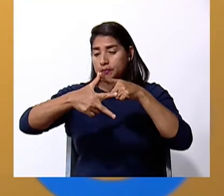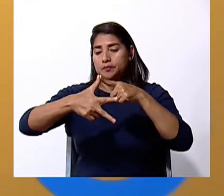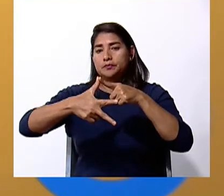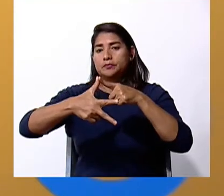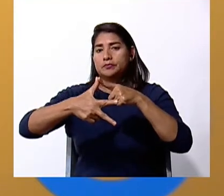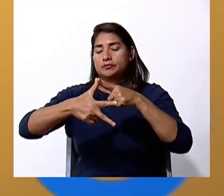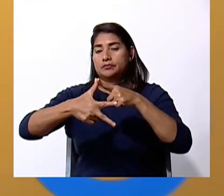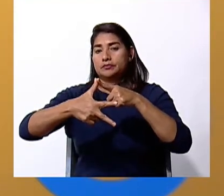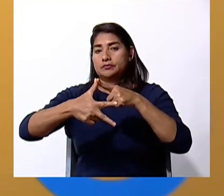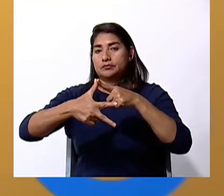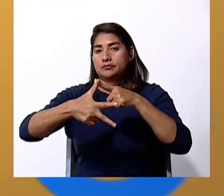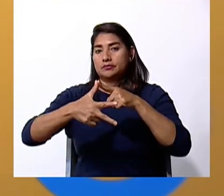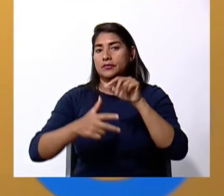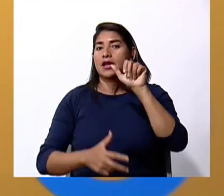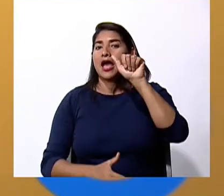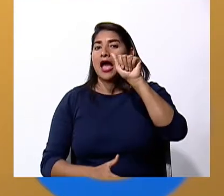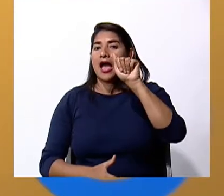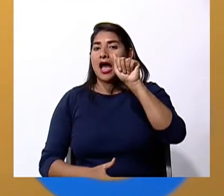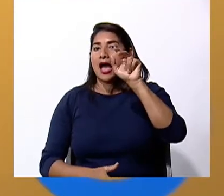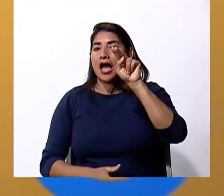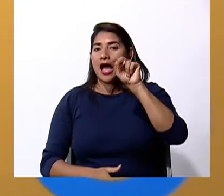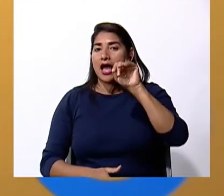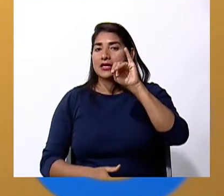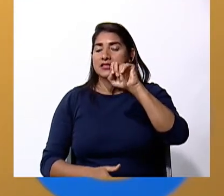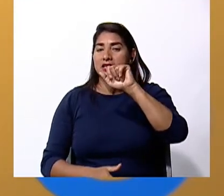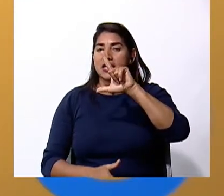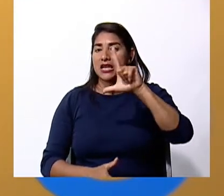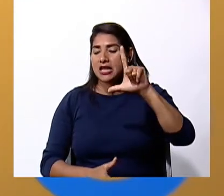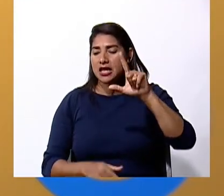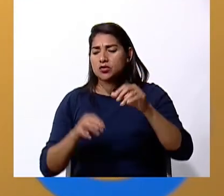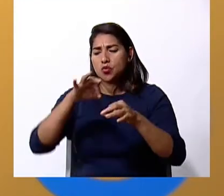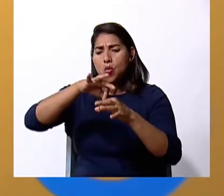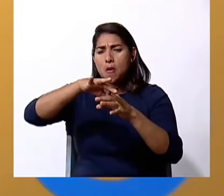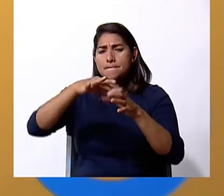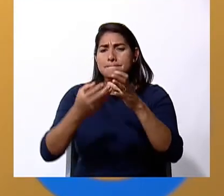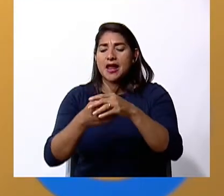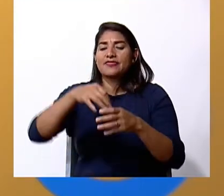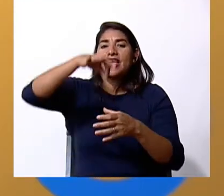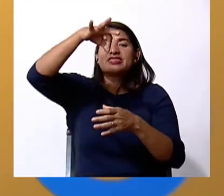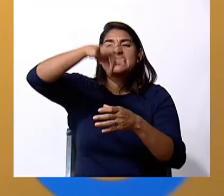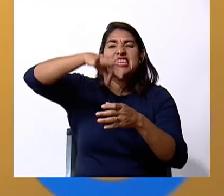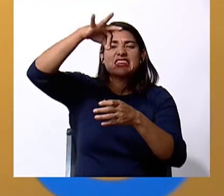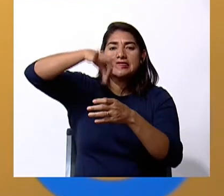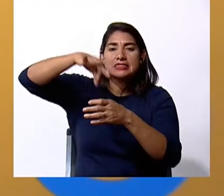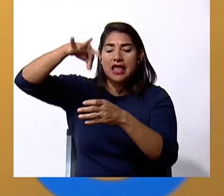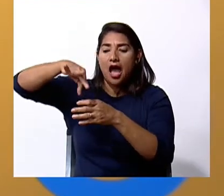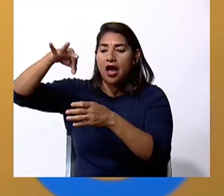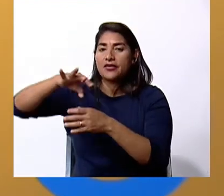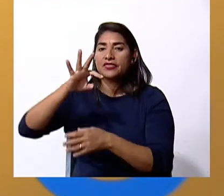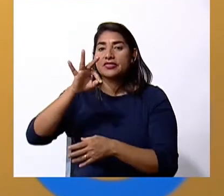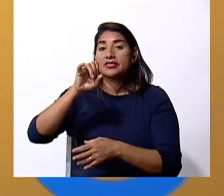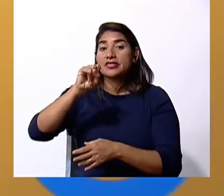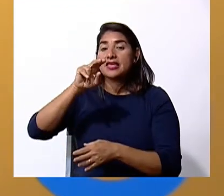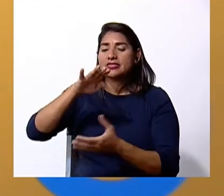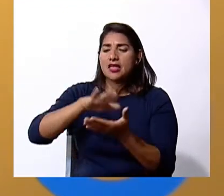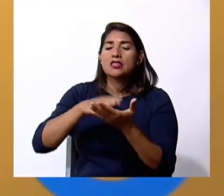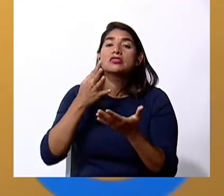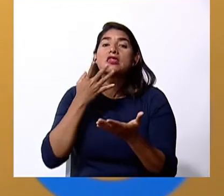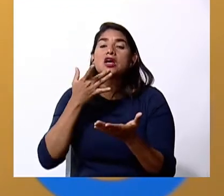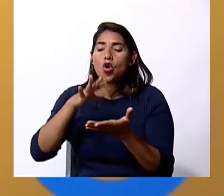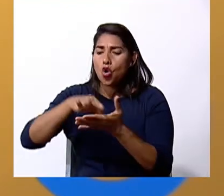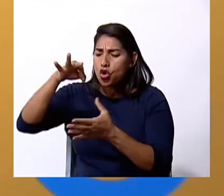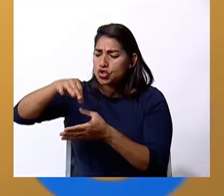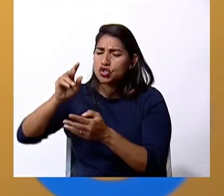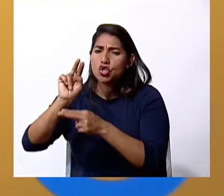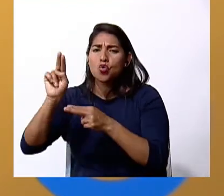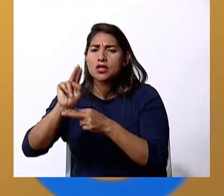o se llama el añil, que es la planta de añil. Eso fue un tinte muy utilizado en la época colonial y muy cotizado